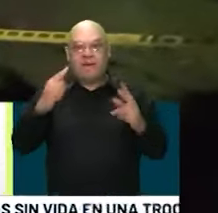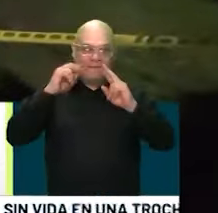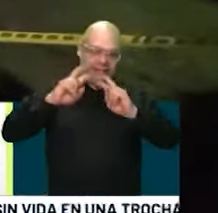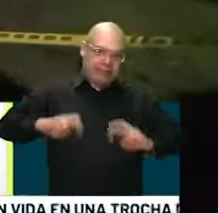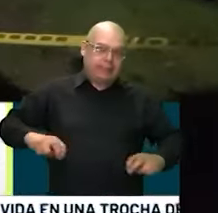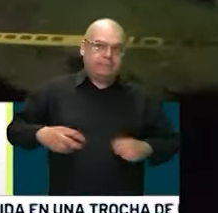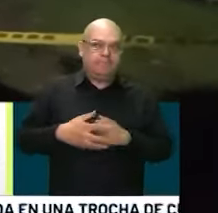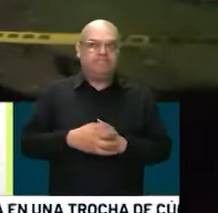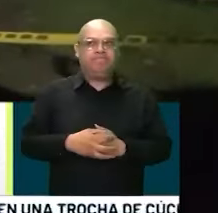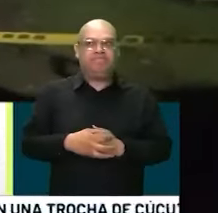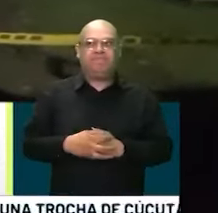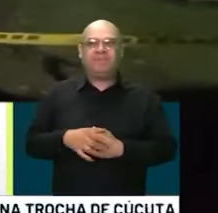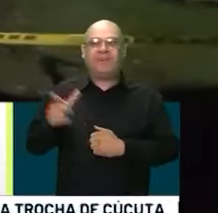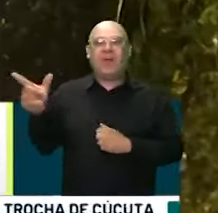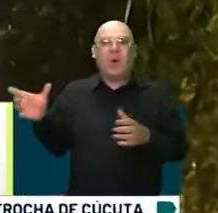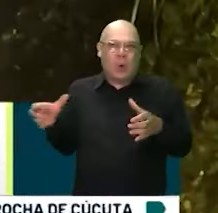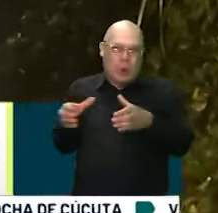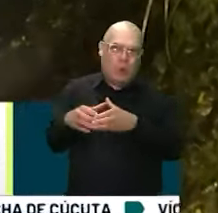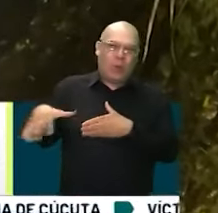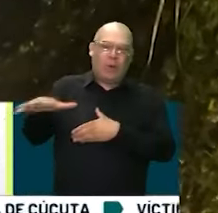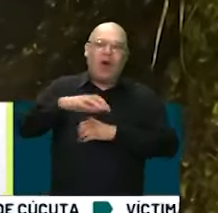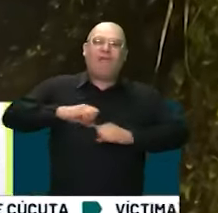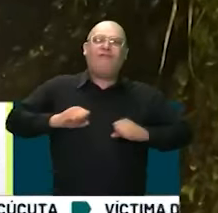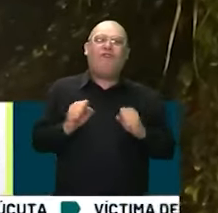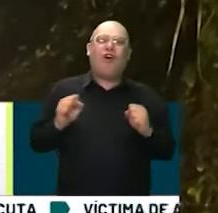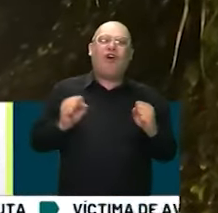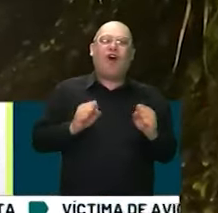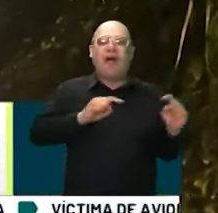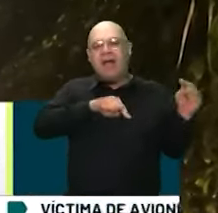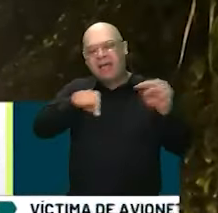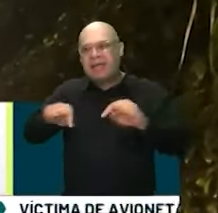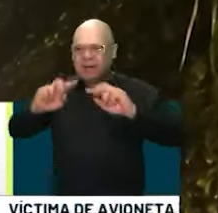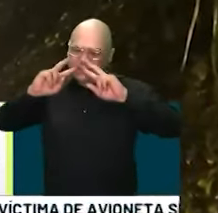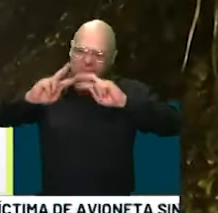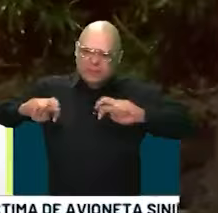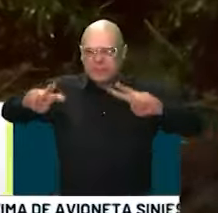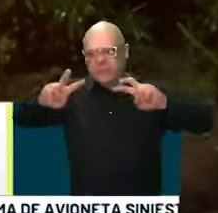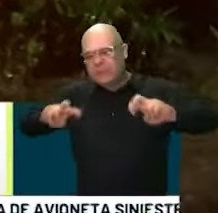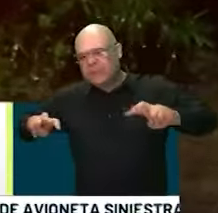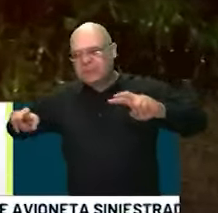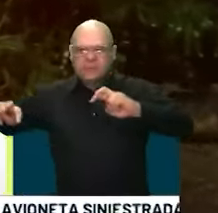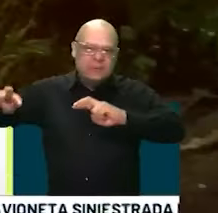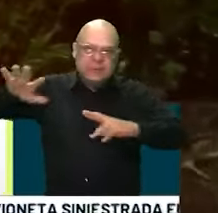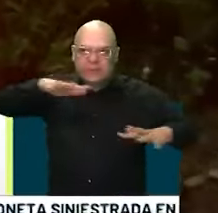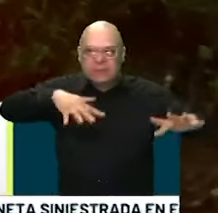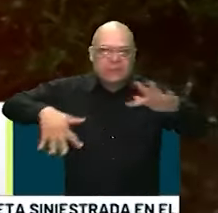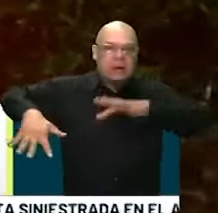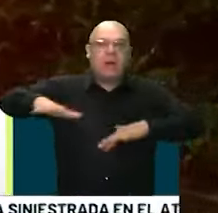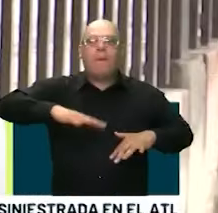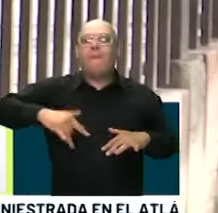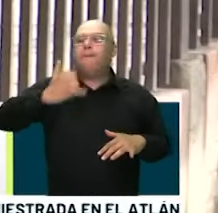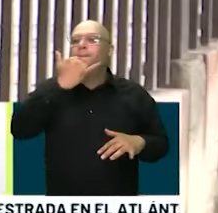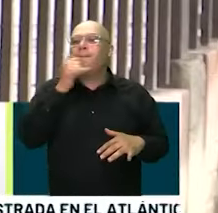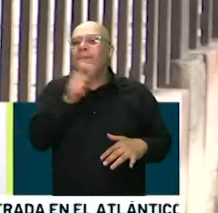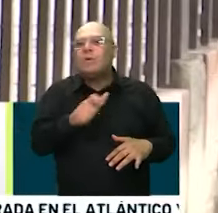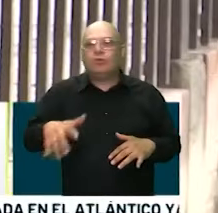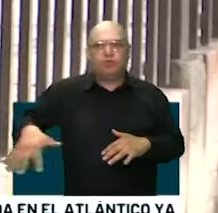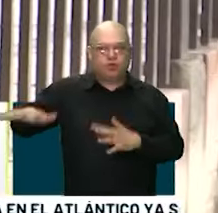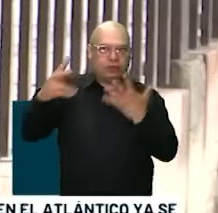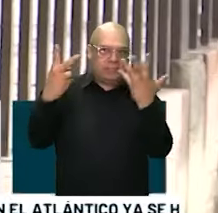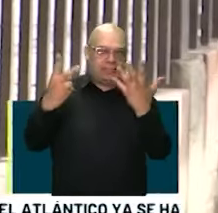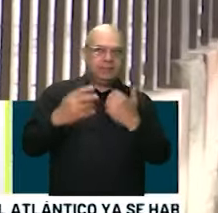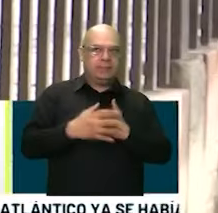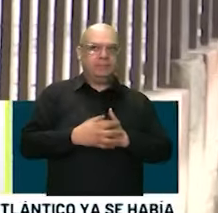este momento un equipo especializado de Bogotá se encuentra realizando labores forenses para esclarecer lo sucedido con estas personas. Eso es lo que nos tiene a